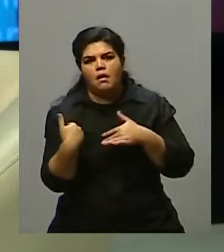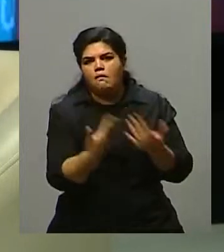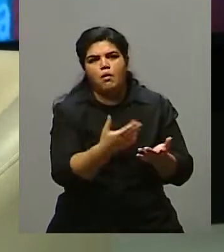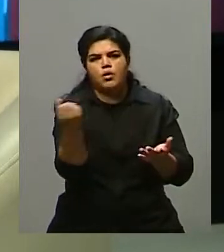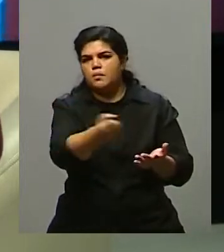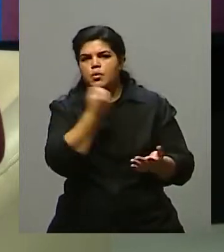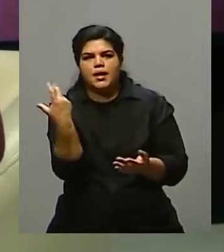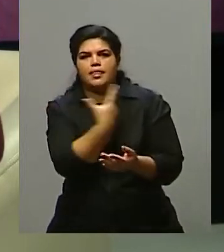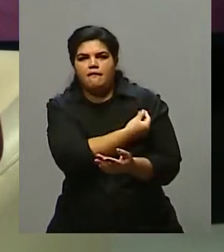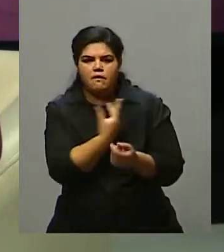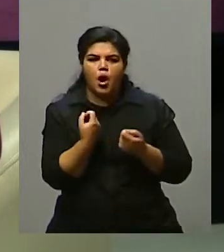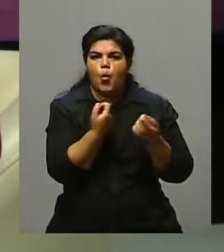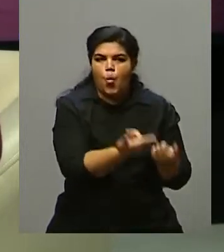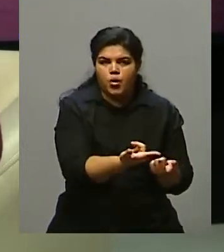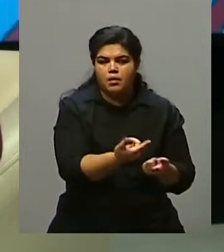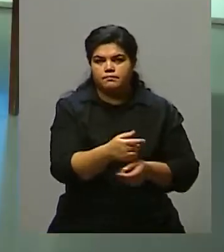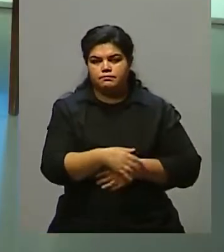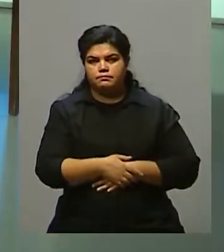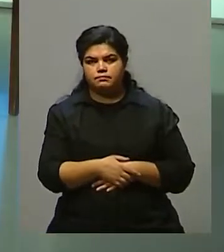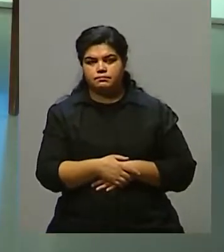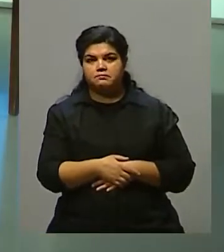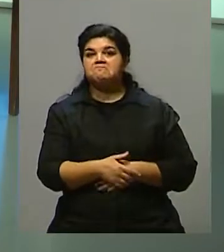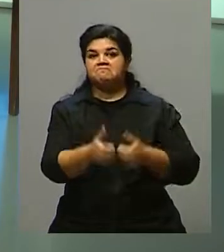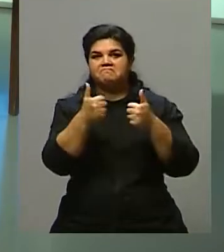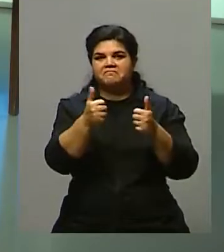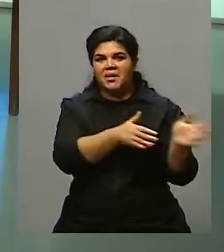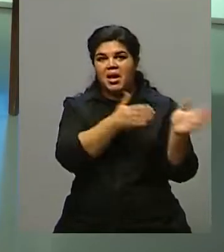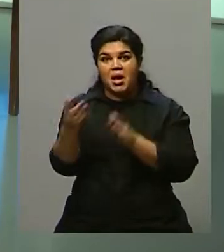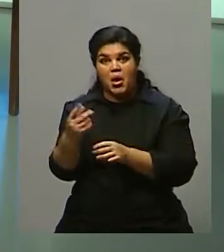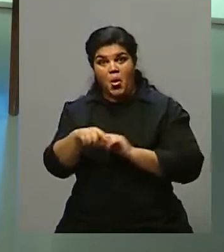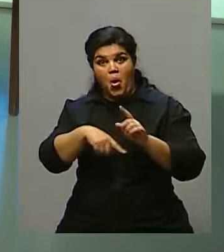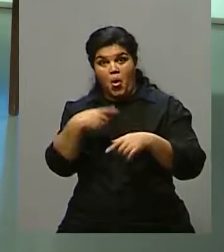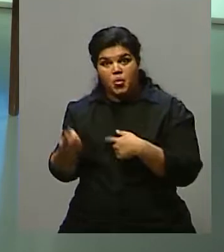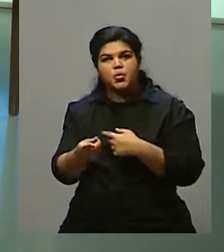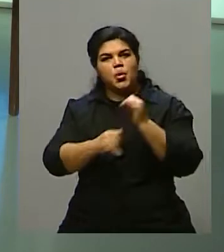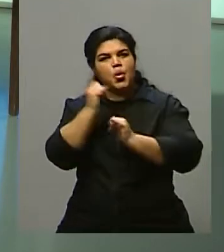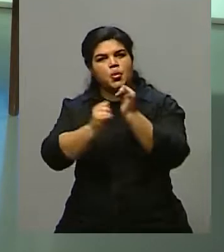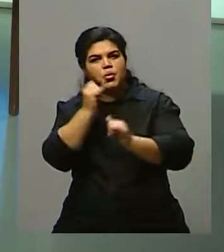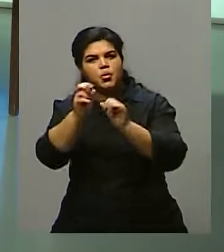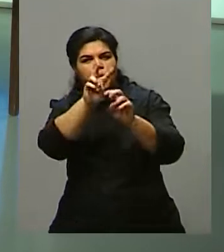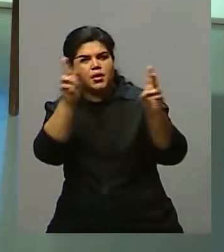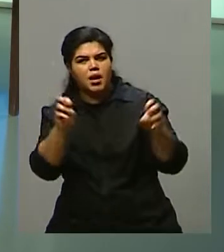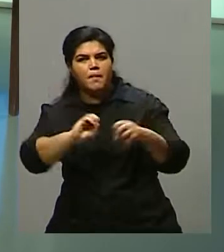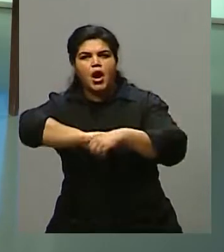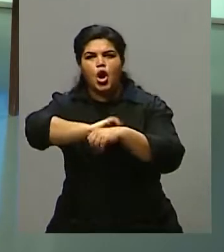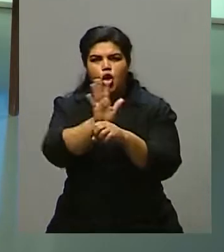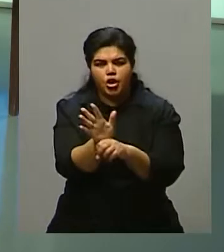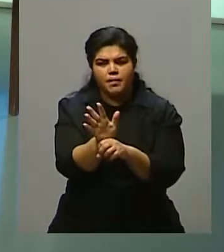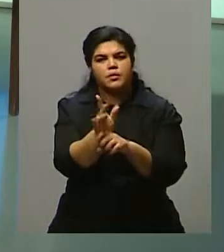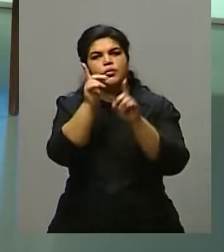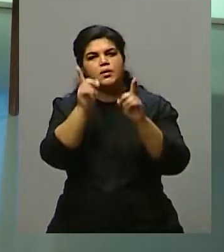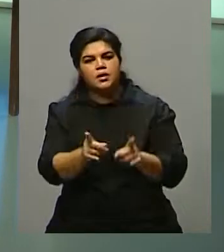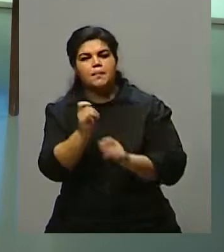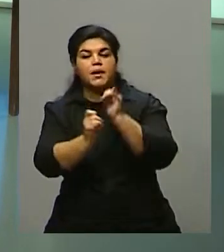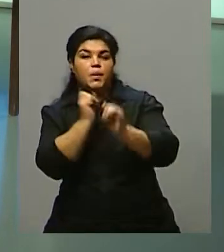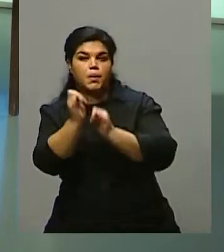estos puntos, ¿no? Sin duda. Bueno, en el próximo bloque vamos a seguir hablando, por supuesto, de coronavirus y de qué está pasando también, porque